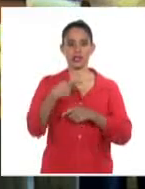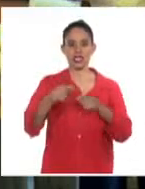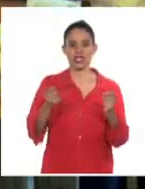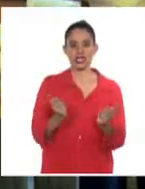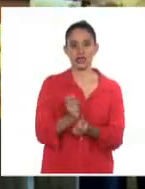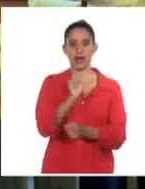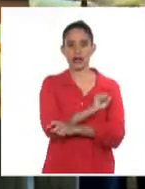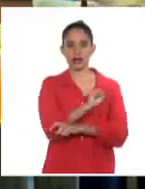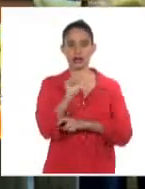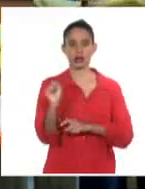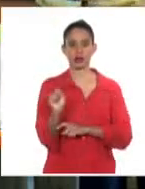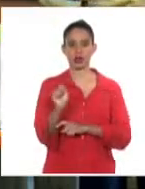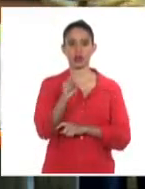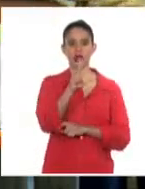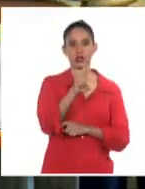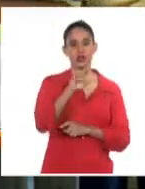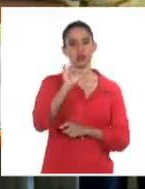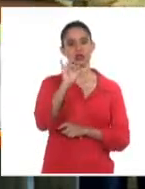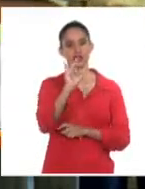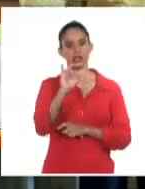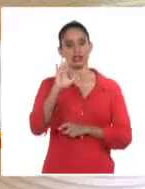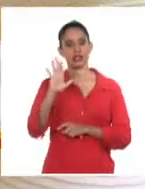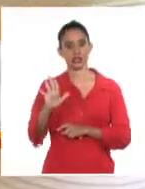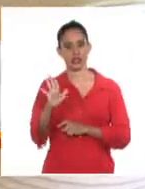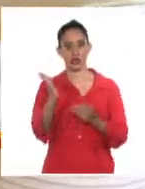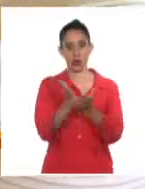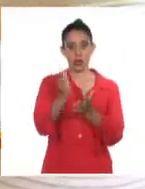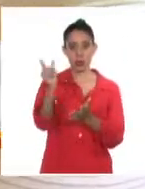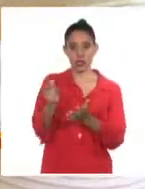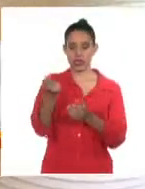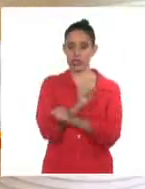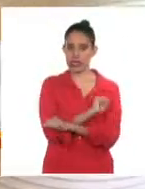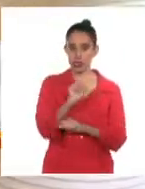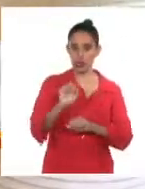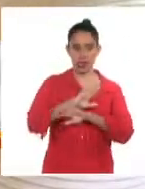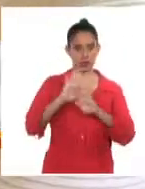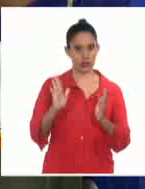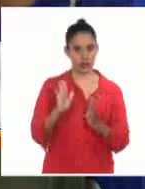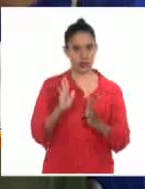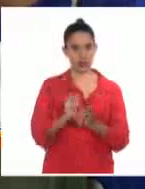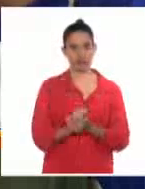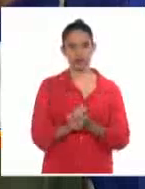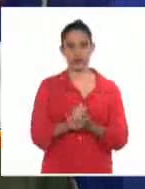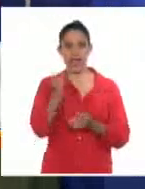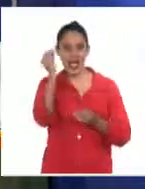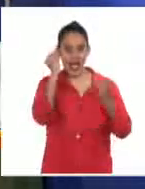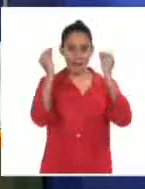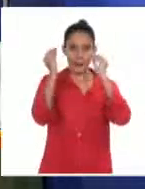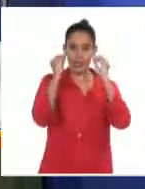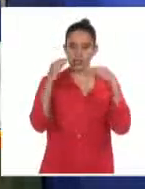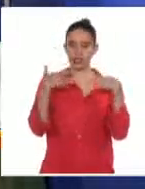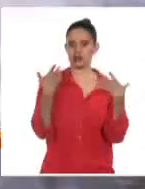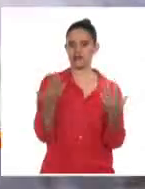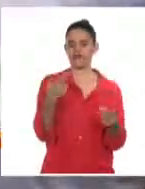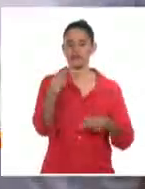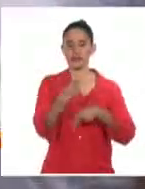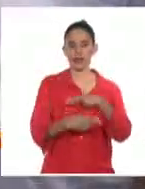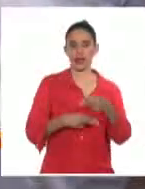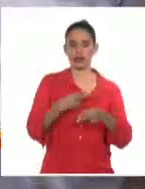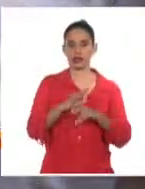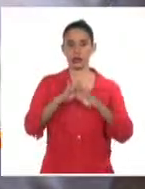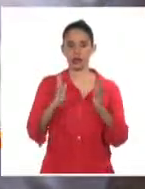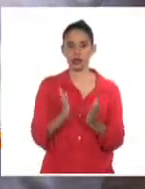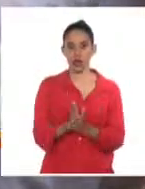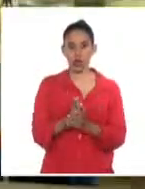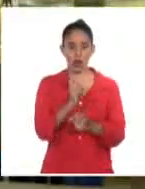con 275 estudiantes graduados bajo el principio de aprender haciendo. Ha estado la mano de